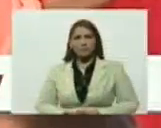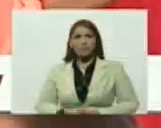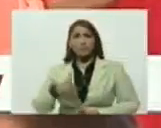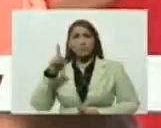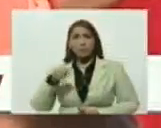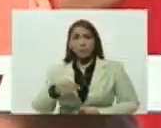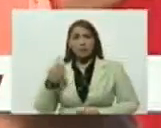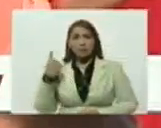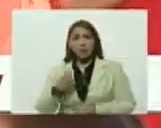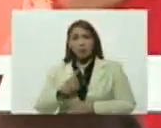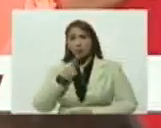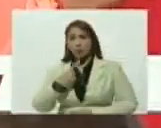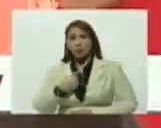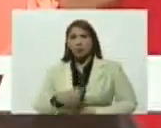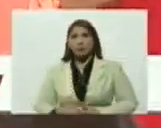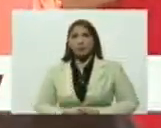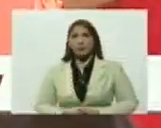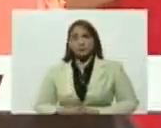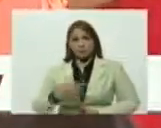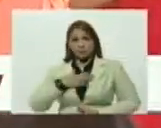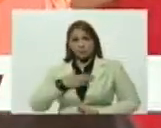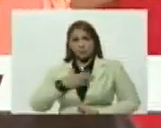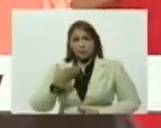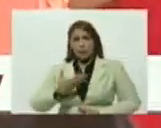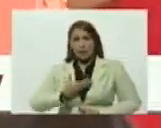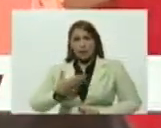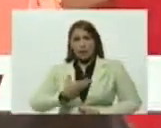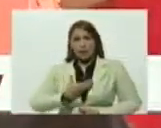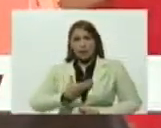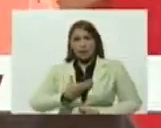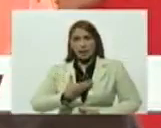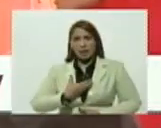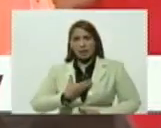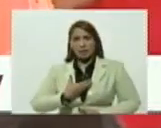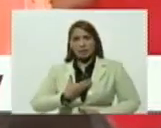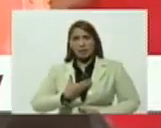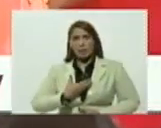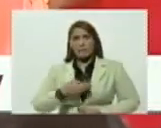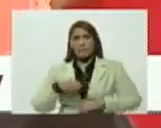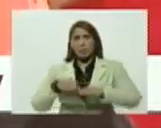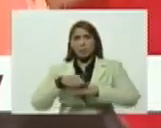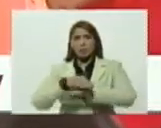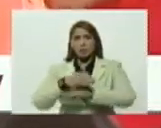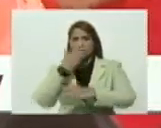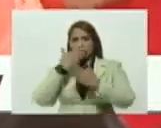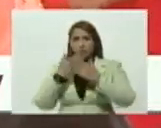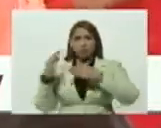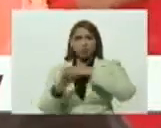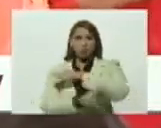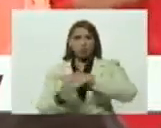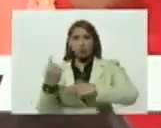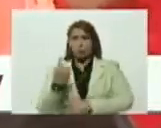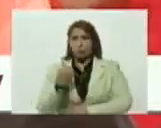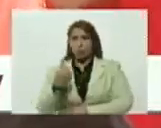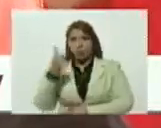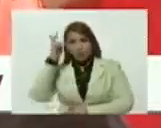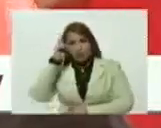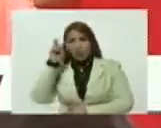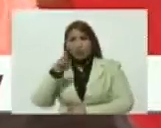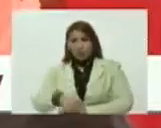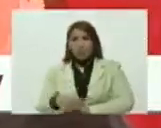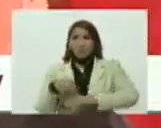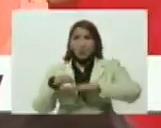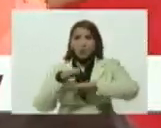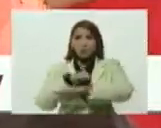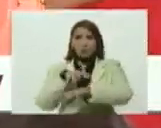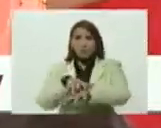destacar, presidente, que yo soy alcaldesa de un municipio fronterizo, un municipio que no solo es indígena, un municipio que